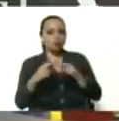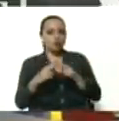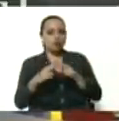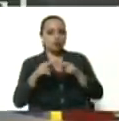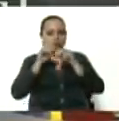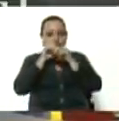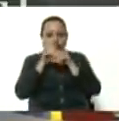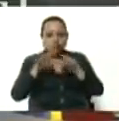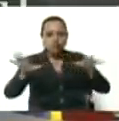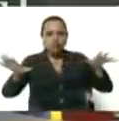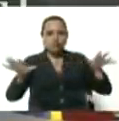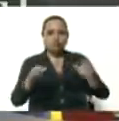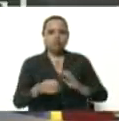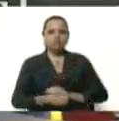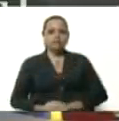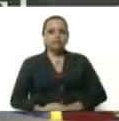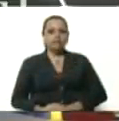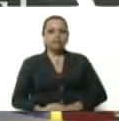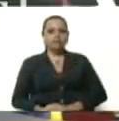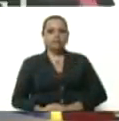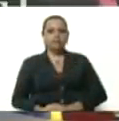difundir. De